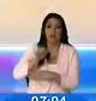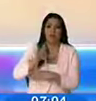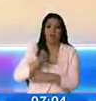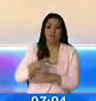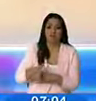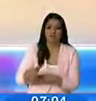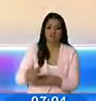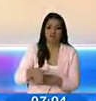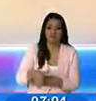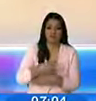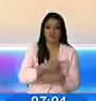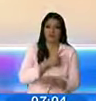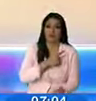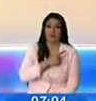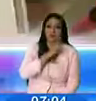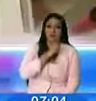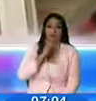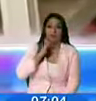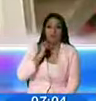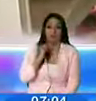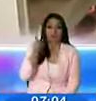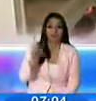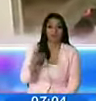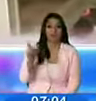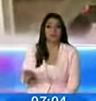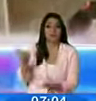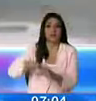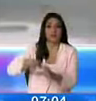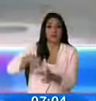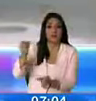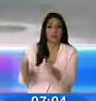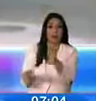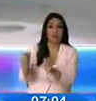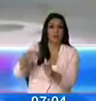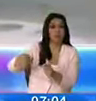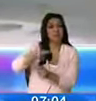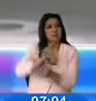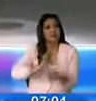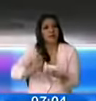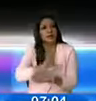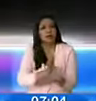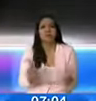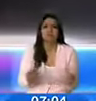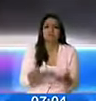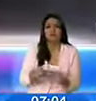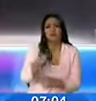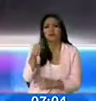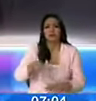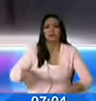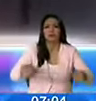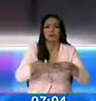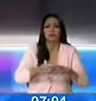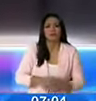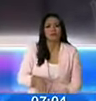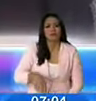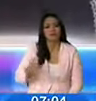propietario del comedor afirma que los asaltantes no pertenecen a estas esquinas. Hay